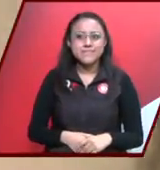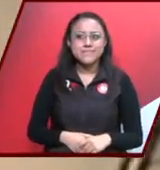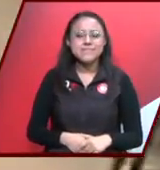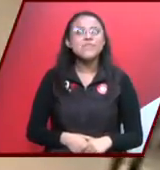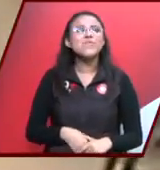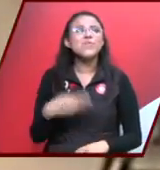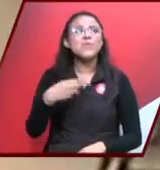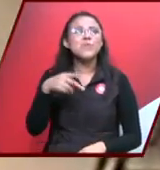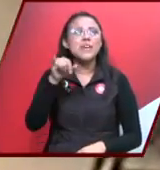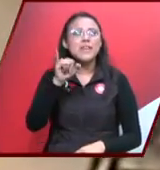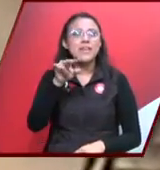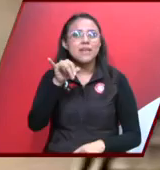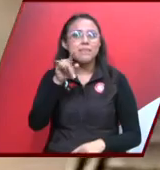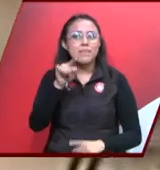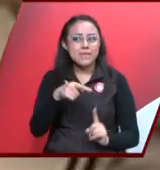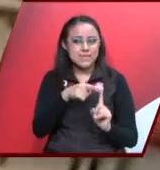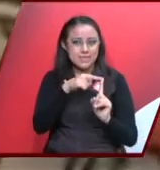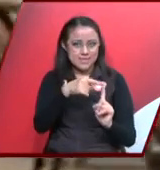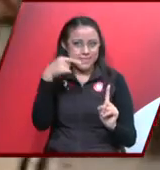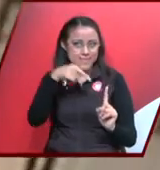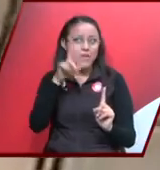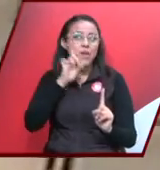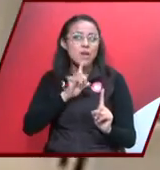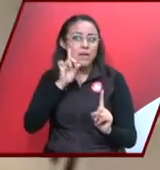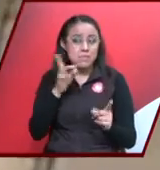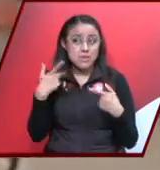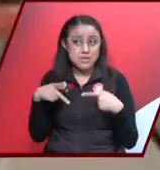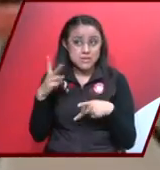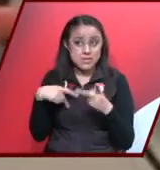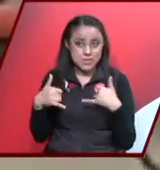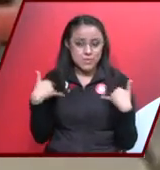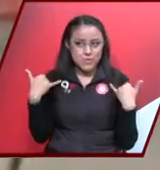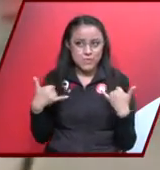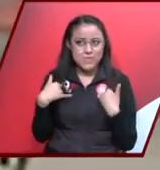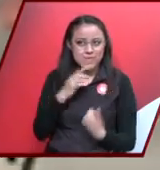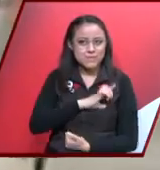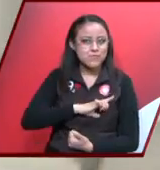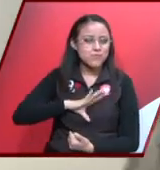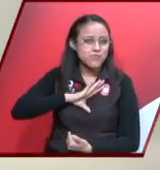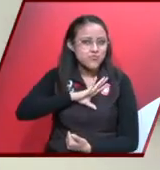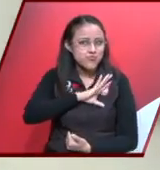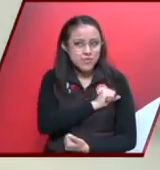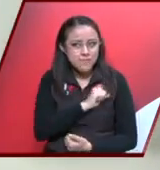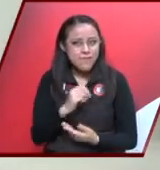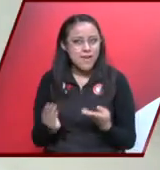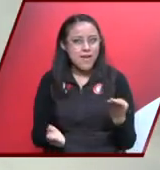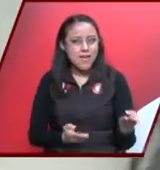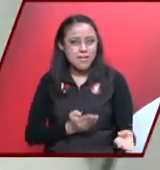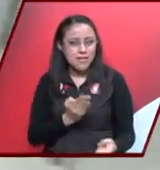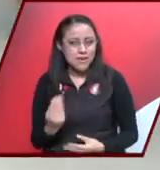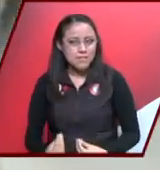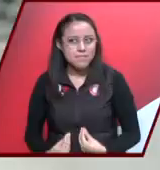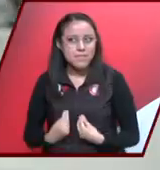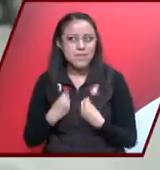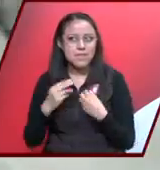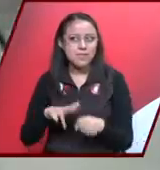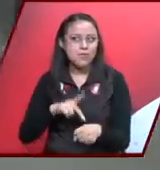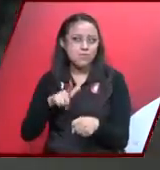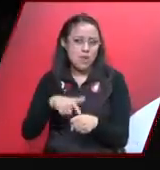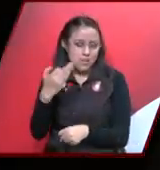Ella es Ivette, una joven paraiseña que hasta hace algunos años amaba bailar y llevaba una vida normal.